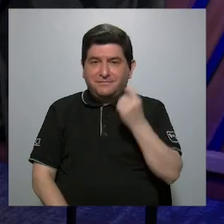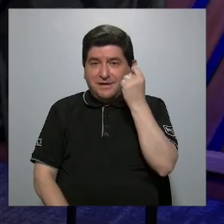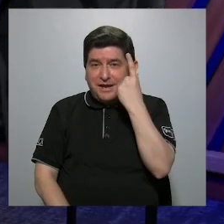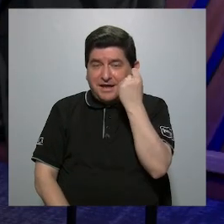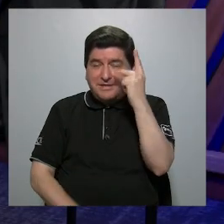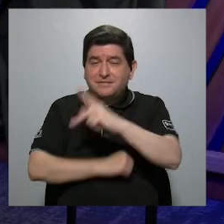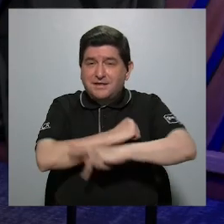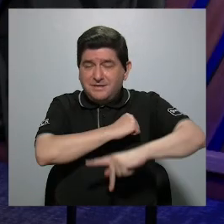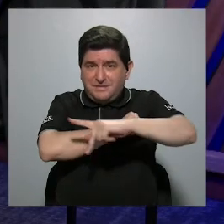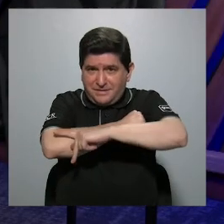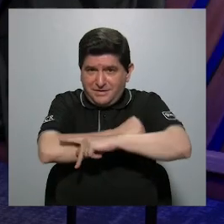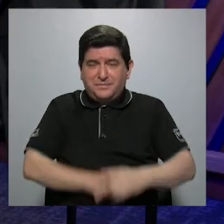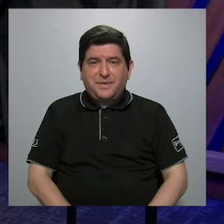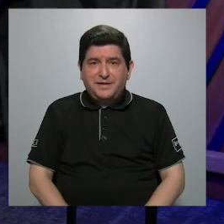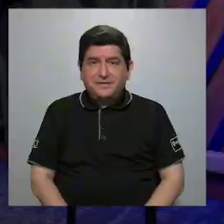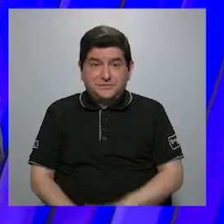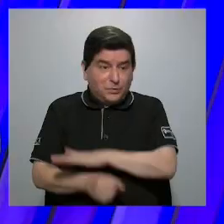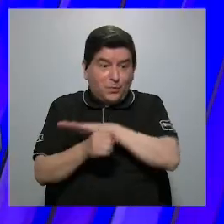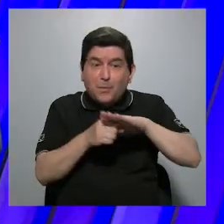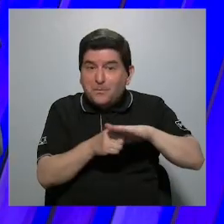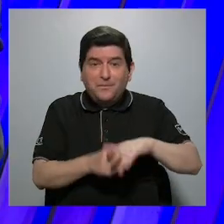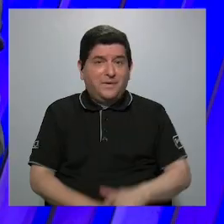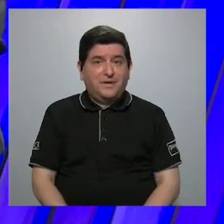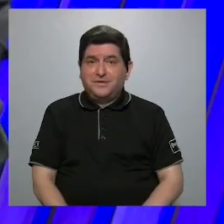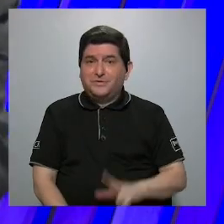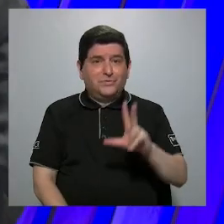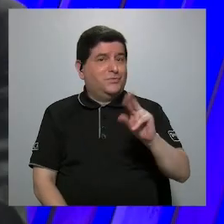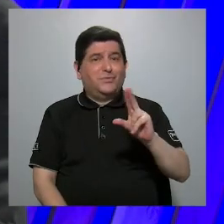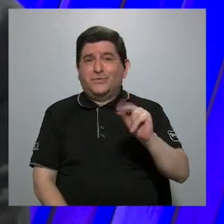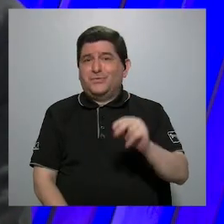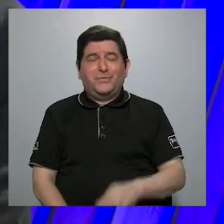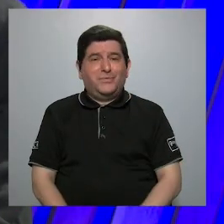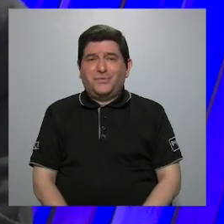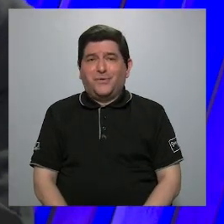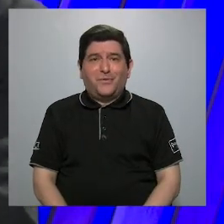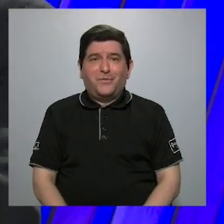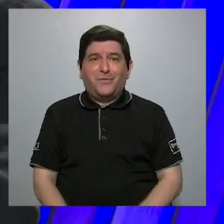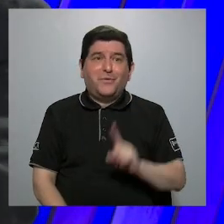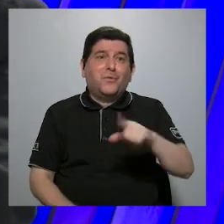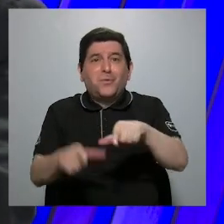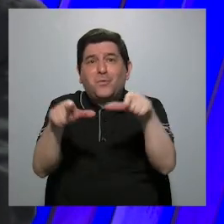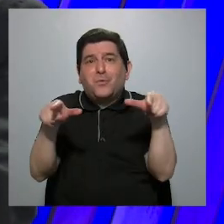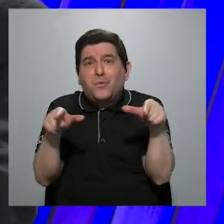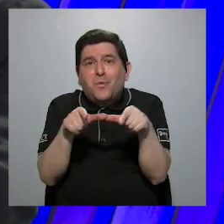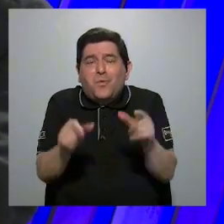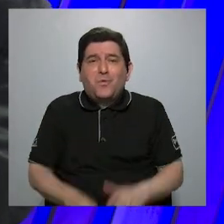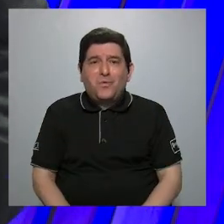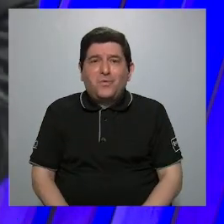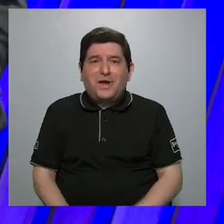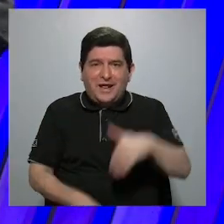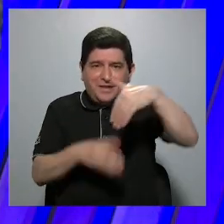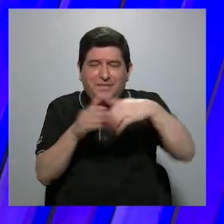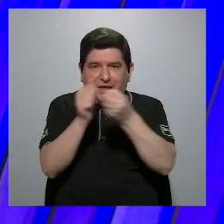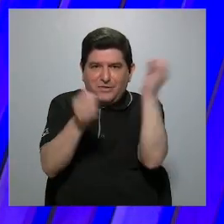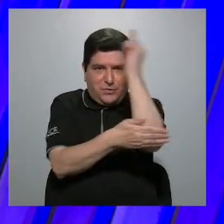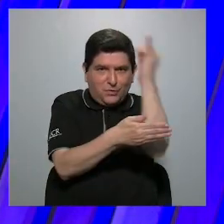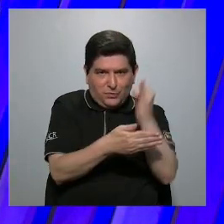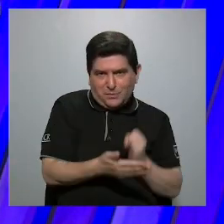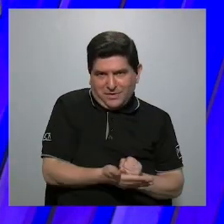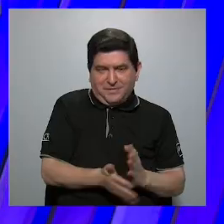Porque se entendía el país, no como un lugar en el